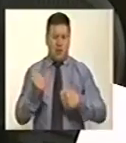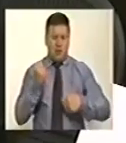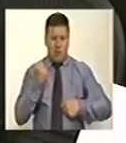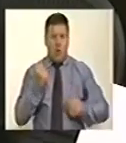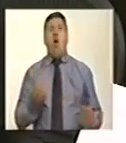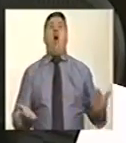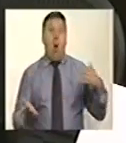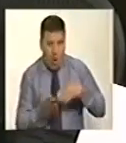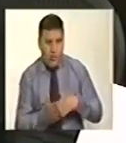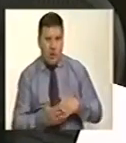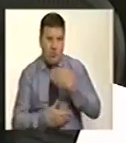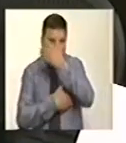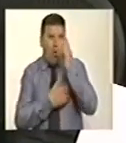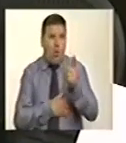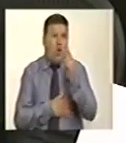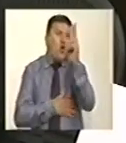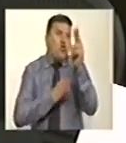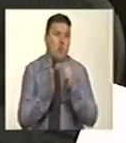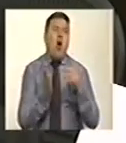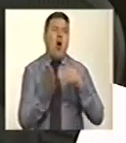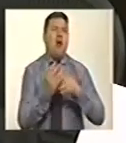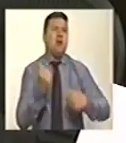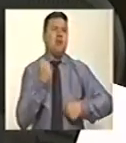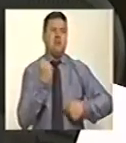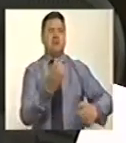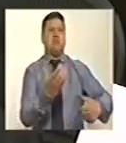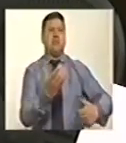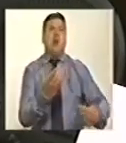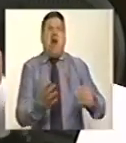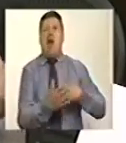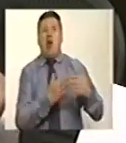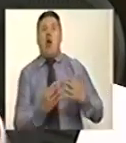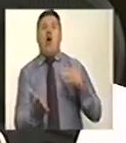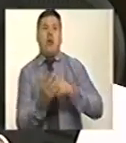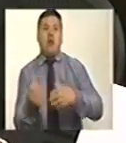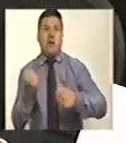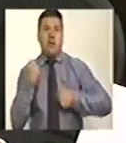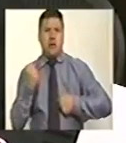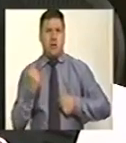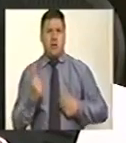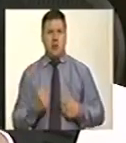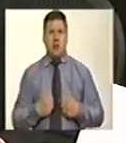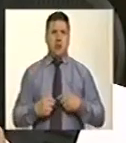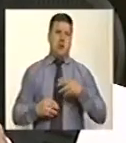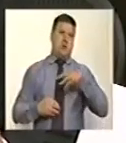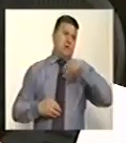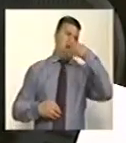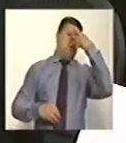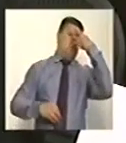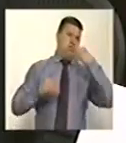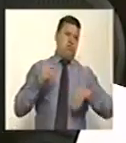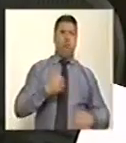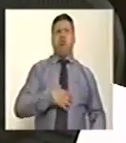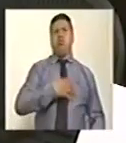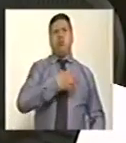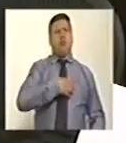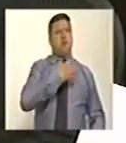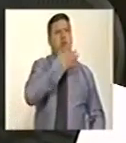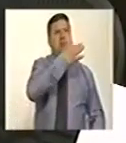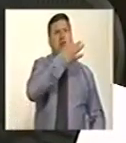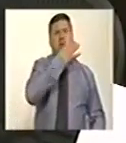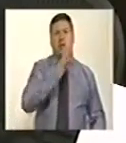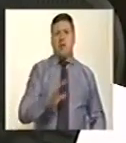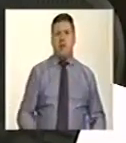que han reincidido, y esa impunidad a la cual nosotros nos opusimos y seguimos denunciando